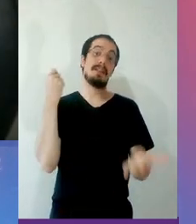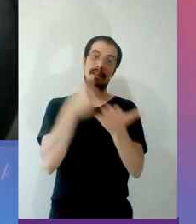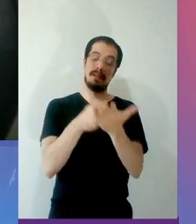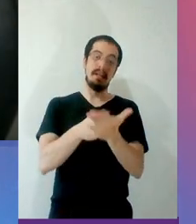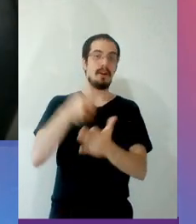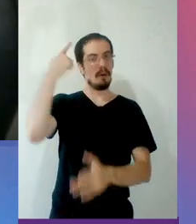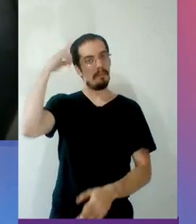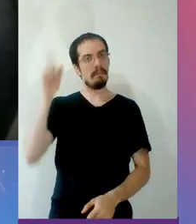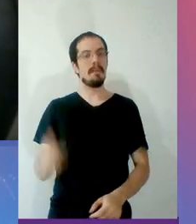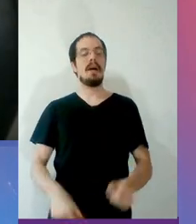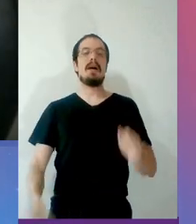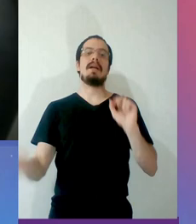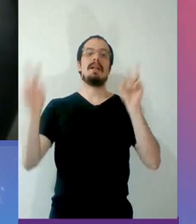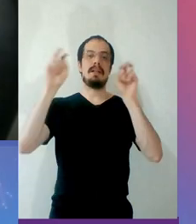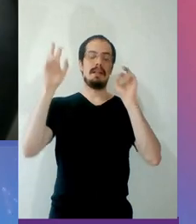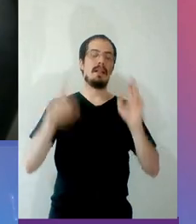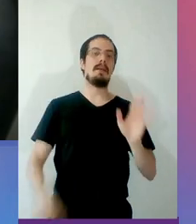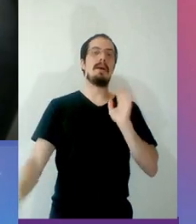legislativos